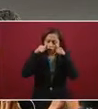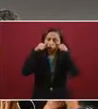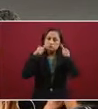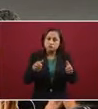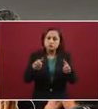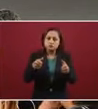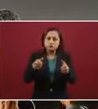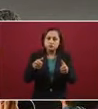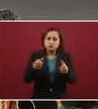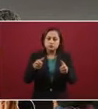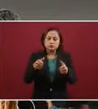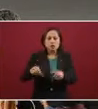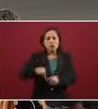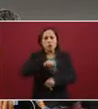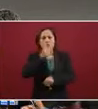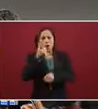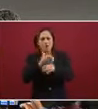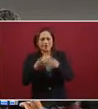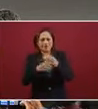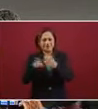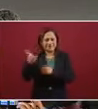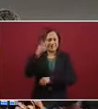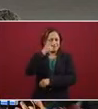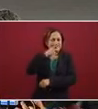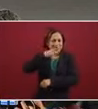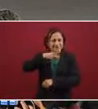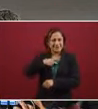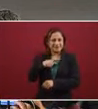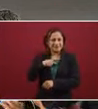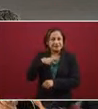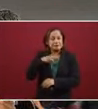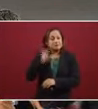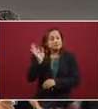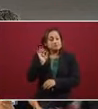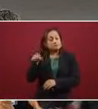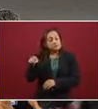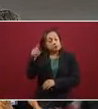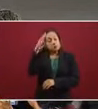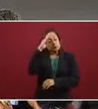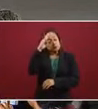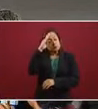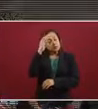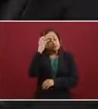estás diciendo, y seguramente lo has pensado y reflexionado más,